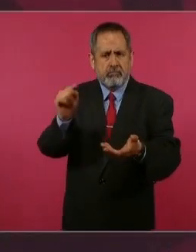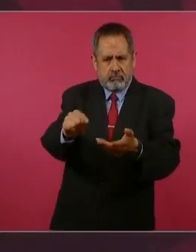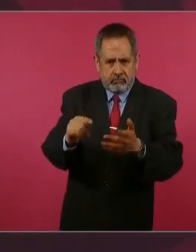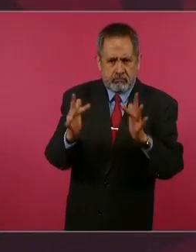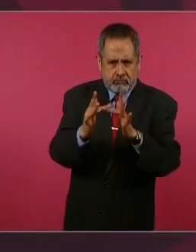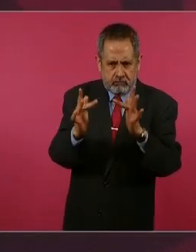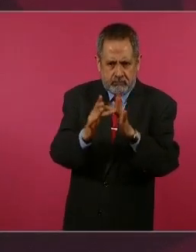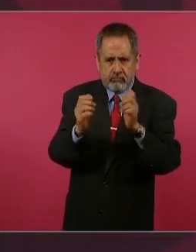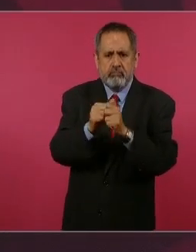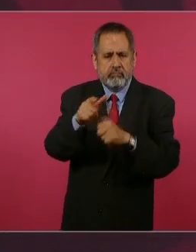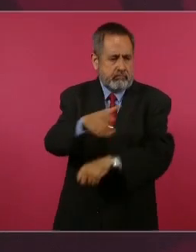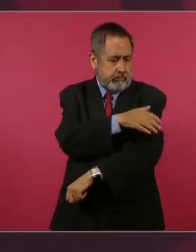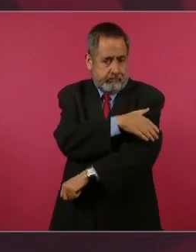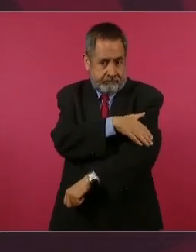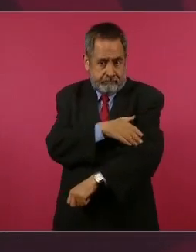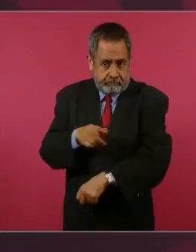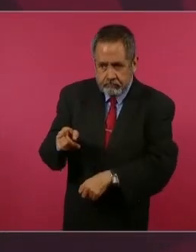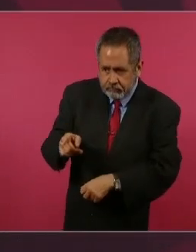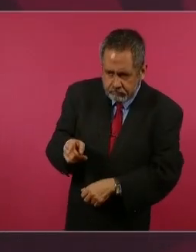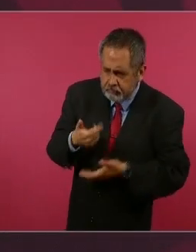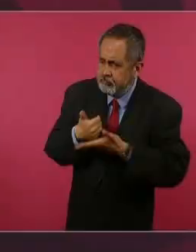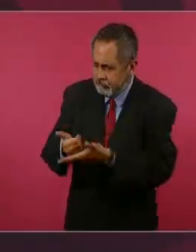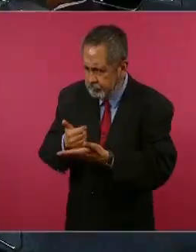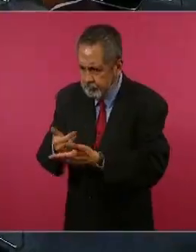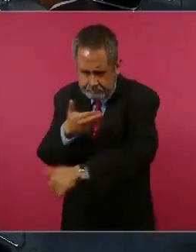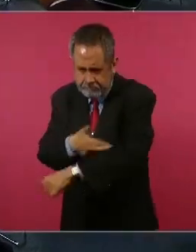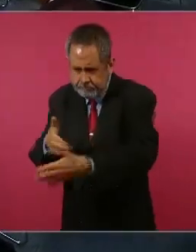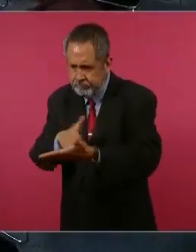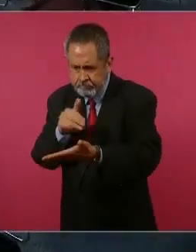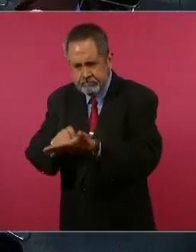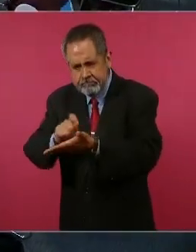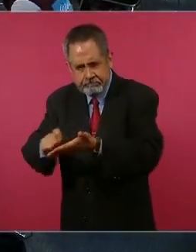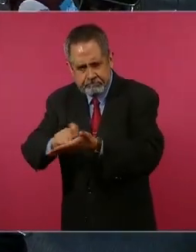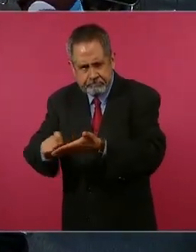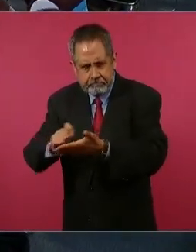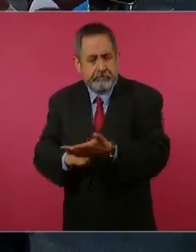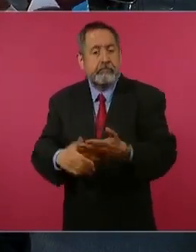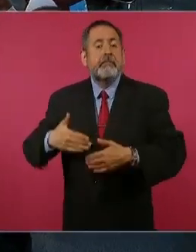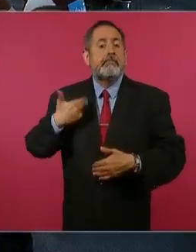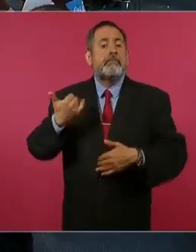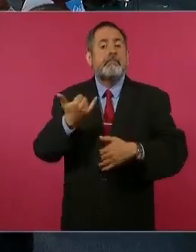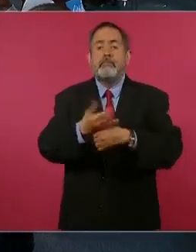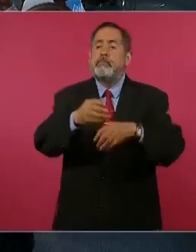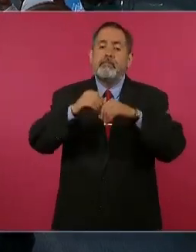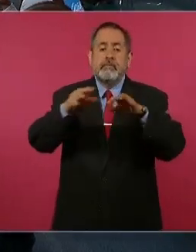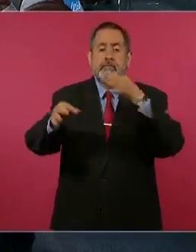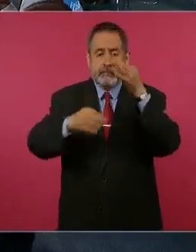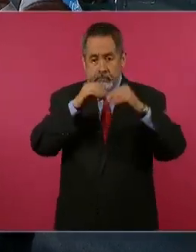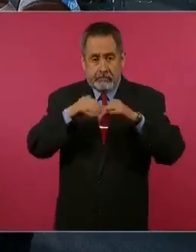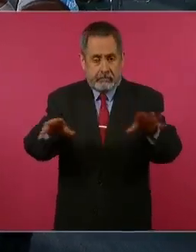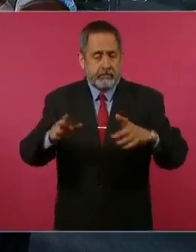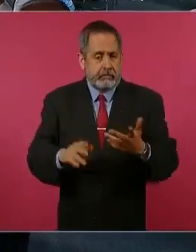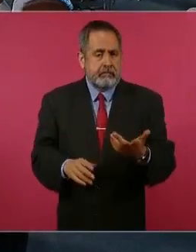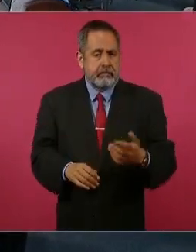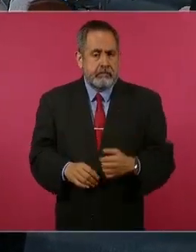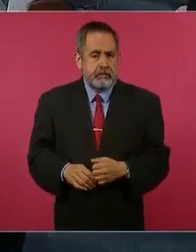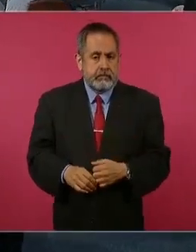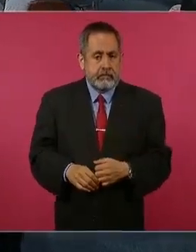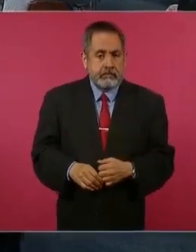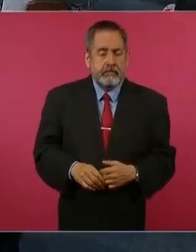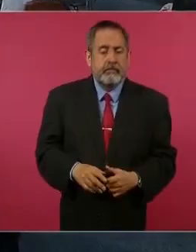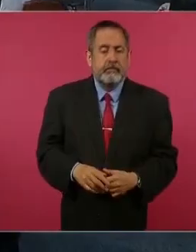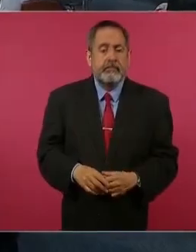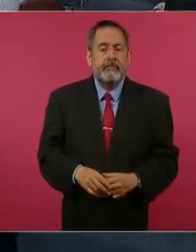y ahí se les ayuda y aprovecho también para informarlo porque en